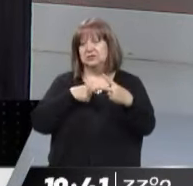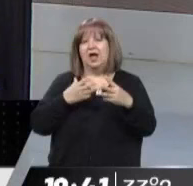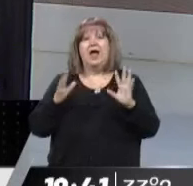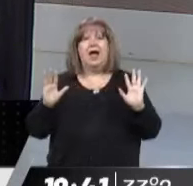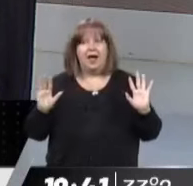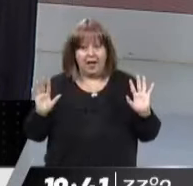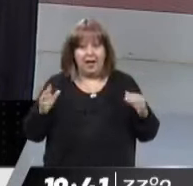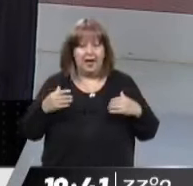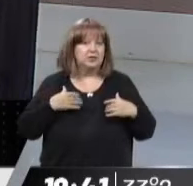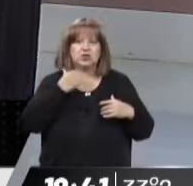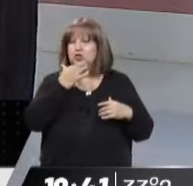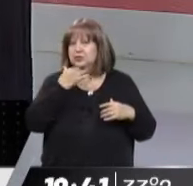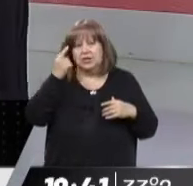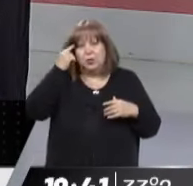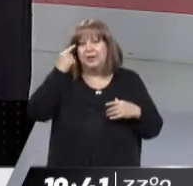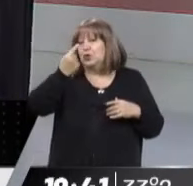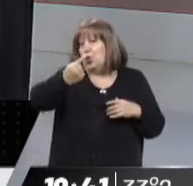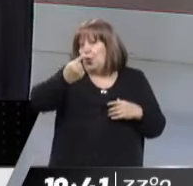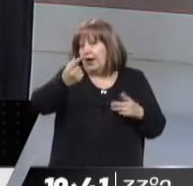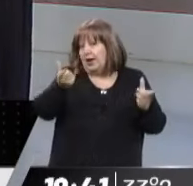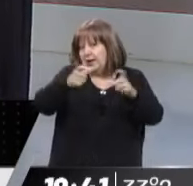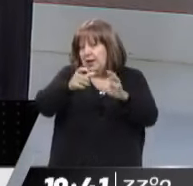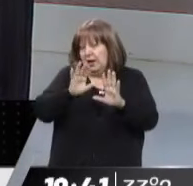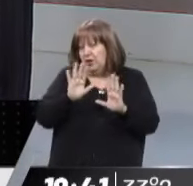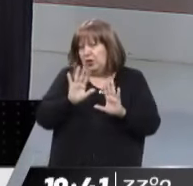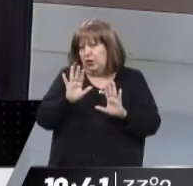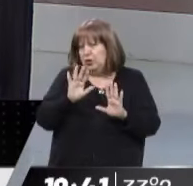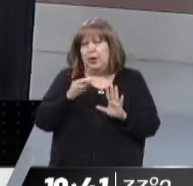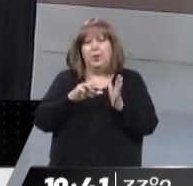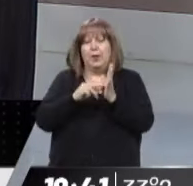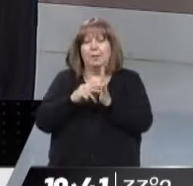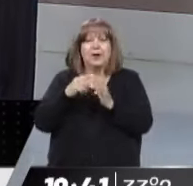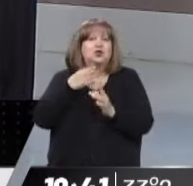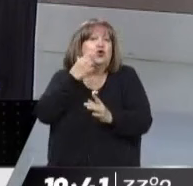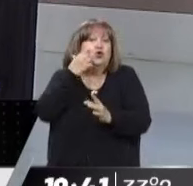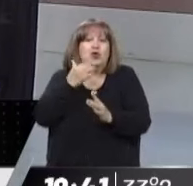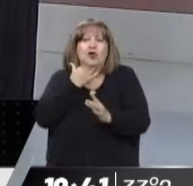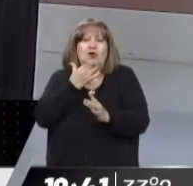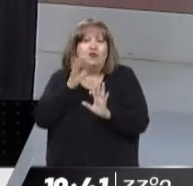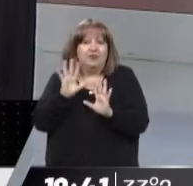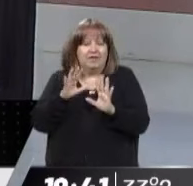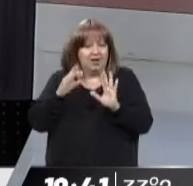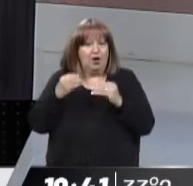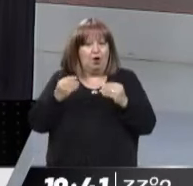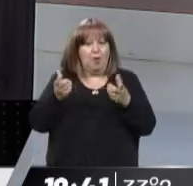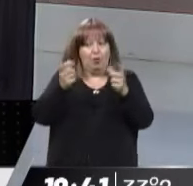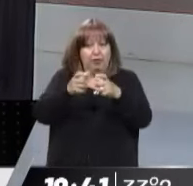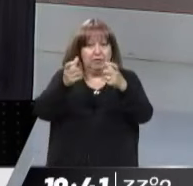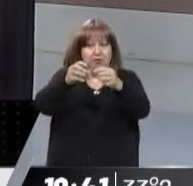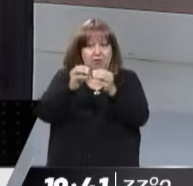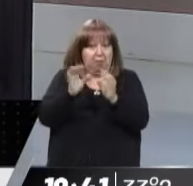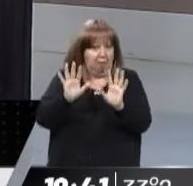claro. No, está bien, está perfecto. A ver, demasiado con que estés acá. A ver, sabemos perfectamente que emocionalmente